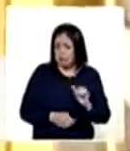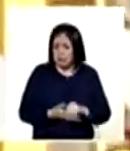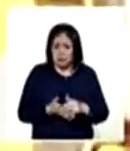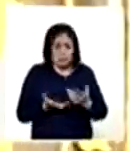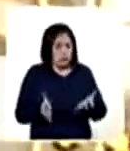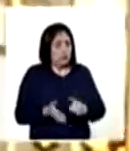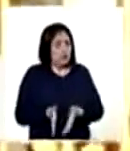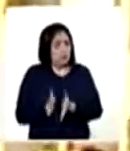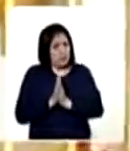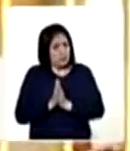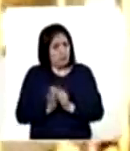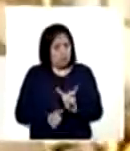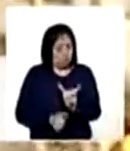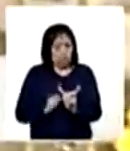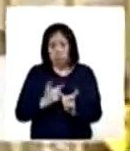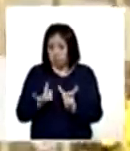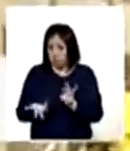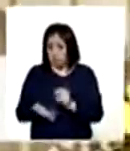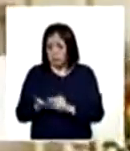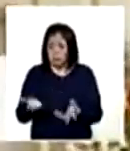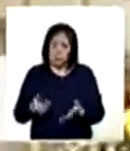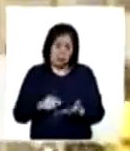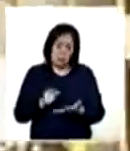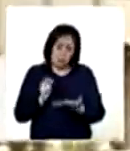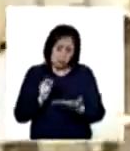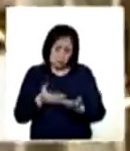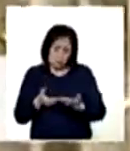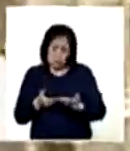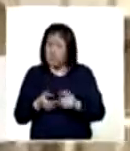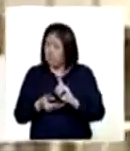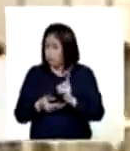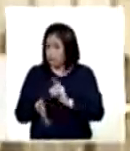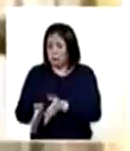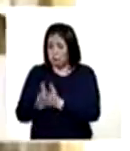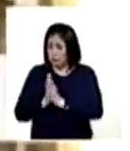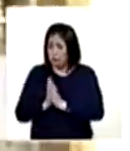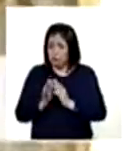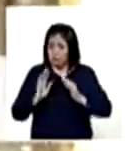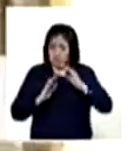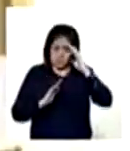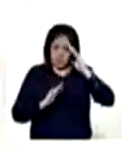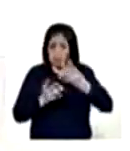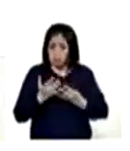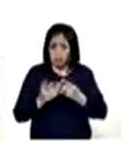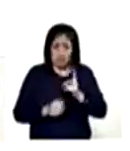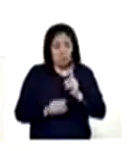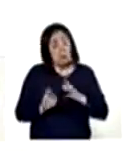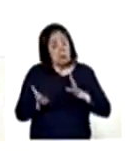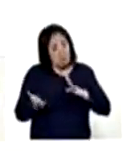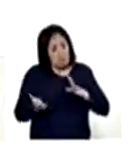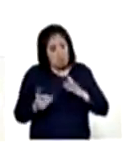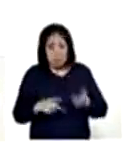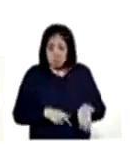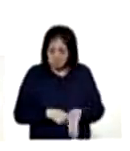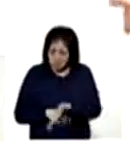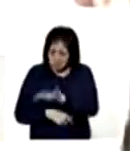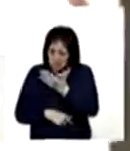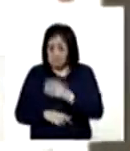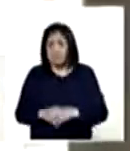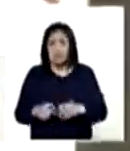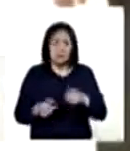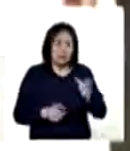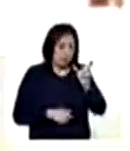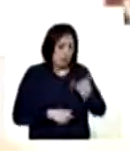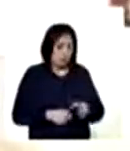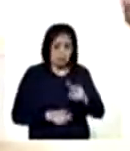Se le ha pedido su documentación, se ha verificado que no está requisitoriado y por consiguiente se le ha dicho, bueno, señor, continúe. Él, uh-huh,